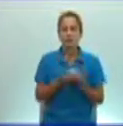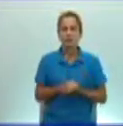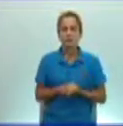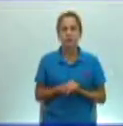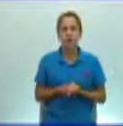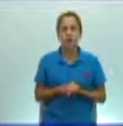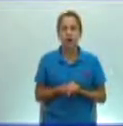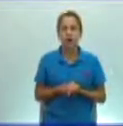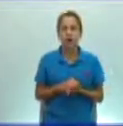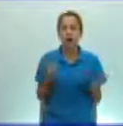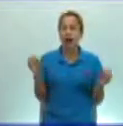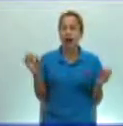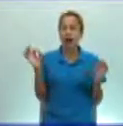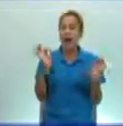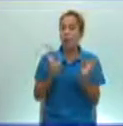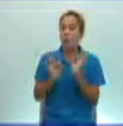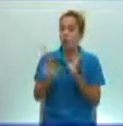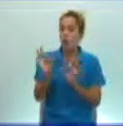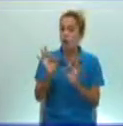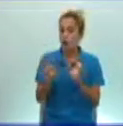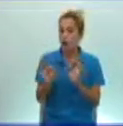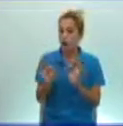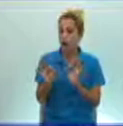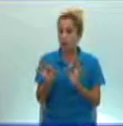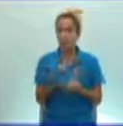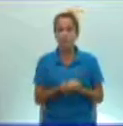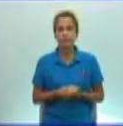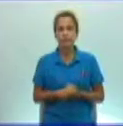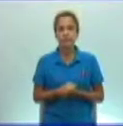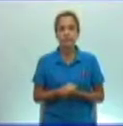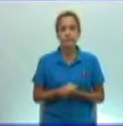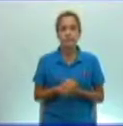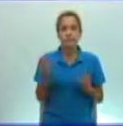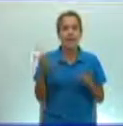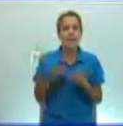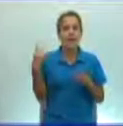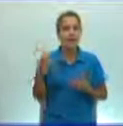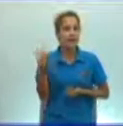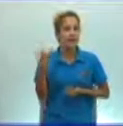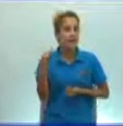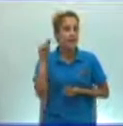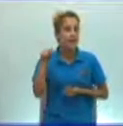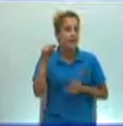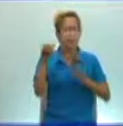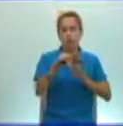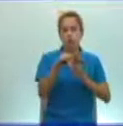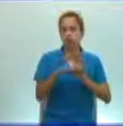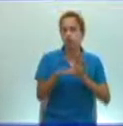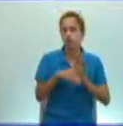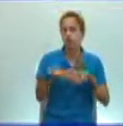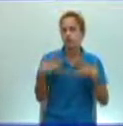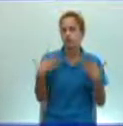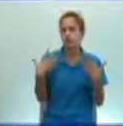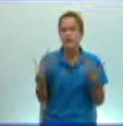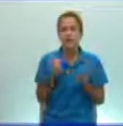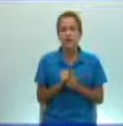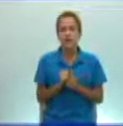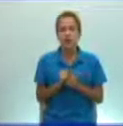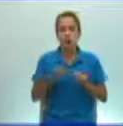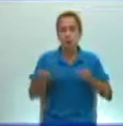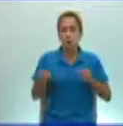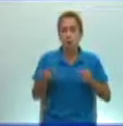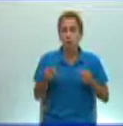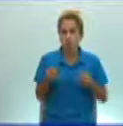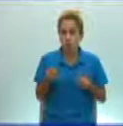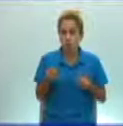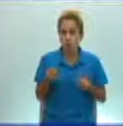la limpieza al trabajar. Para ejercitar estos contenidos que hemos estado controlando a través